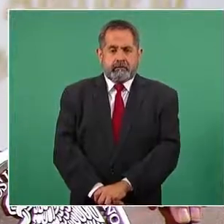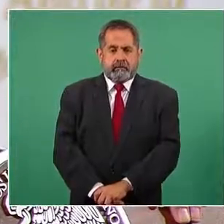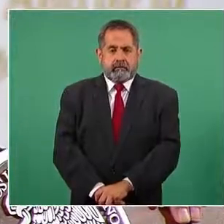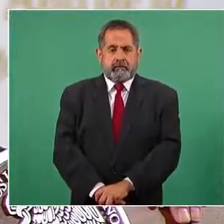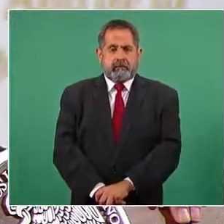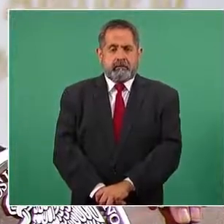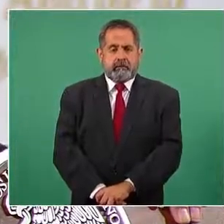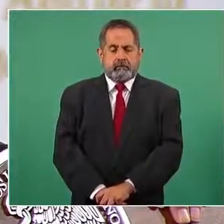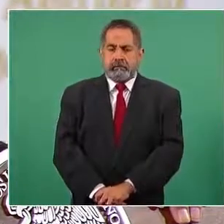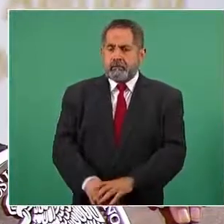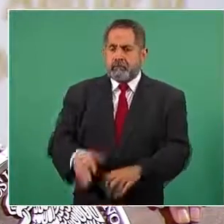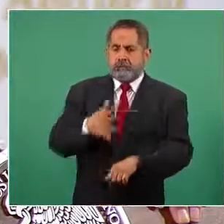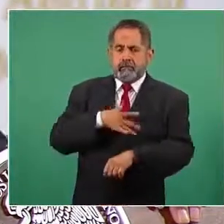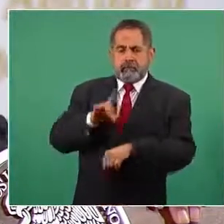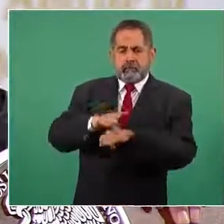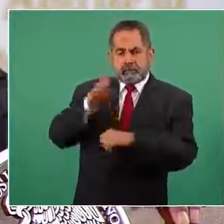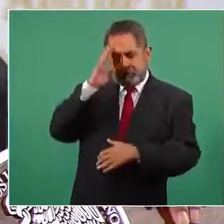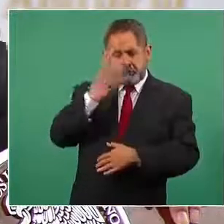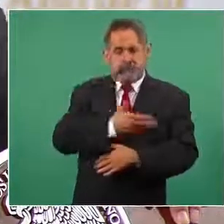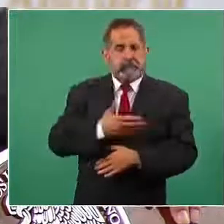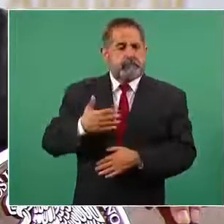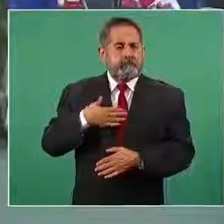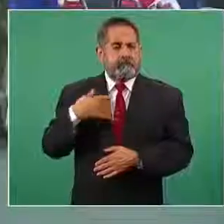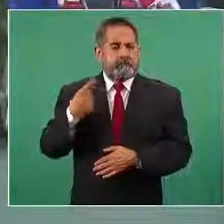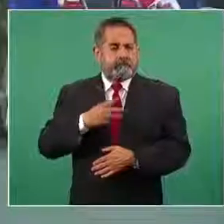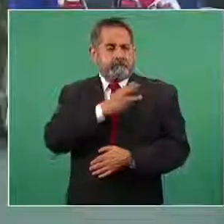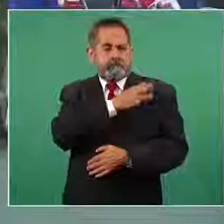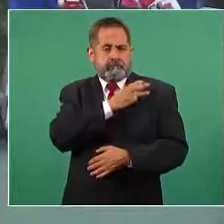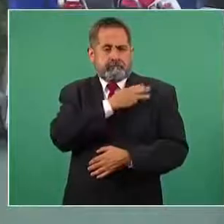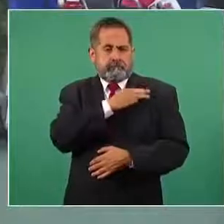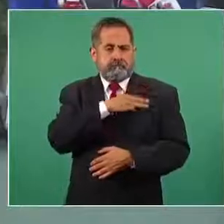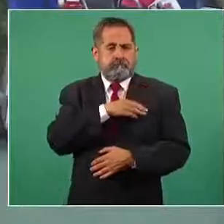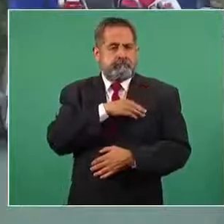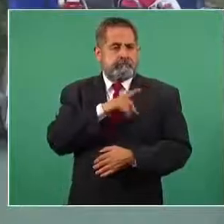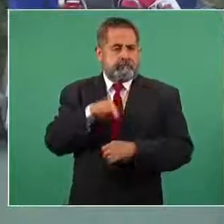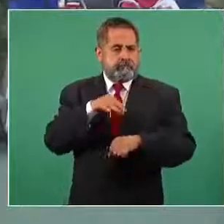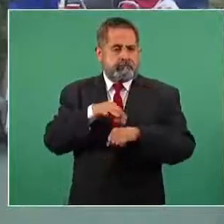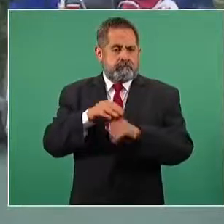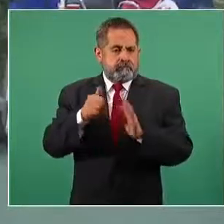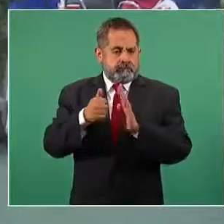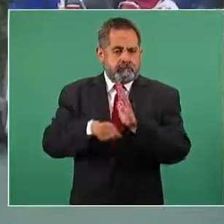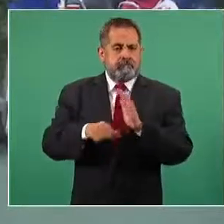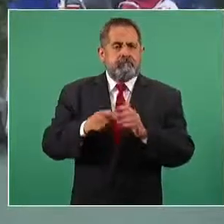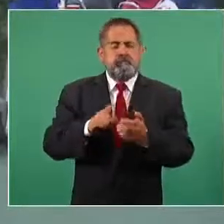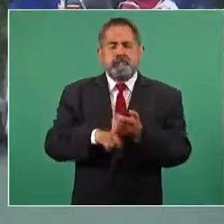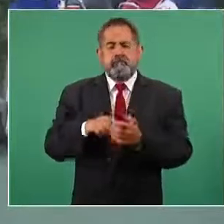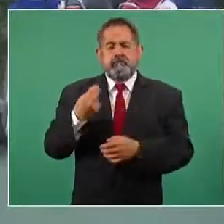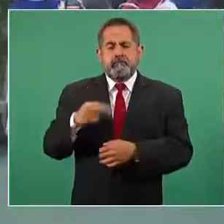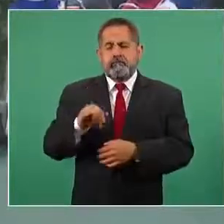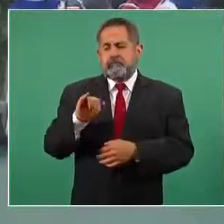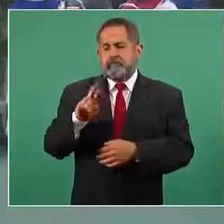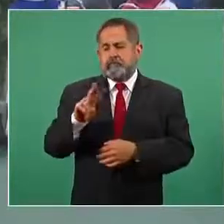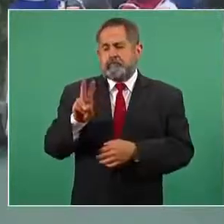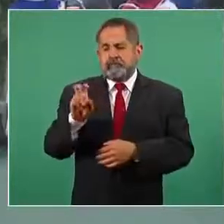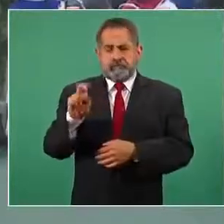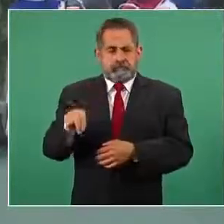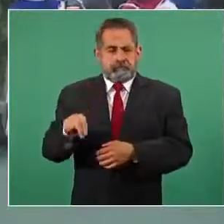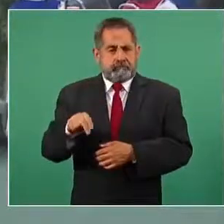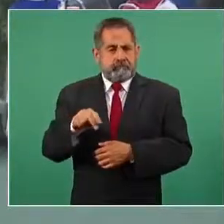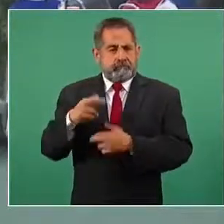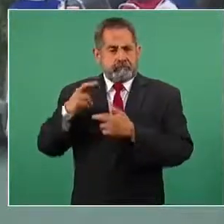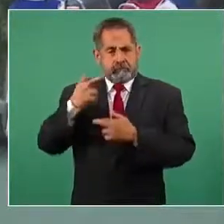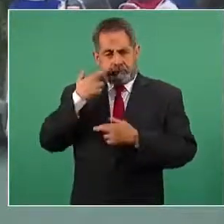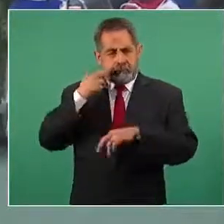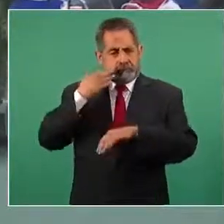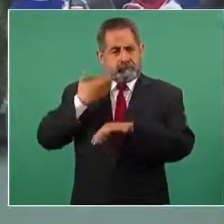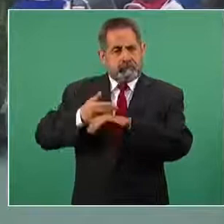Buenos días, señor presidente. Soy el teniente coronel médico cirujano Irvin Chimal Morales, responsable del centro de